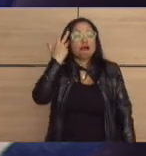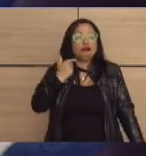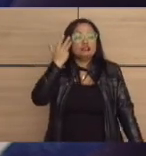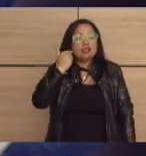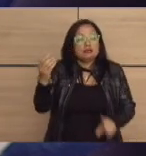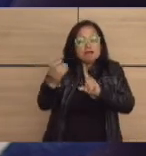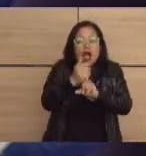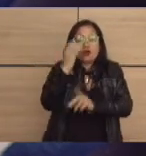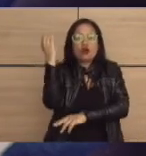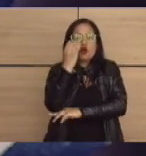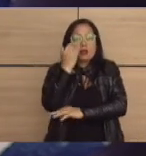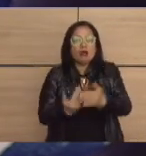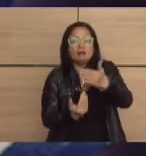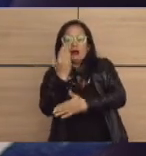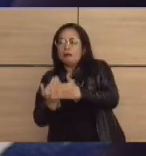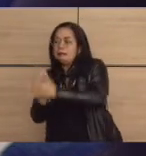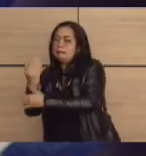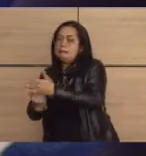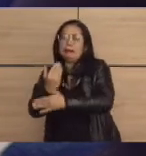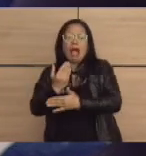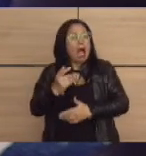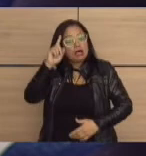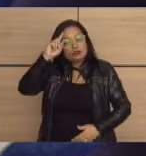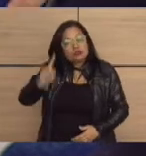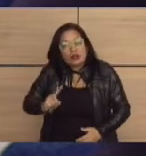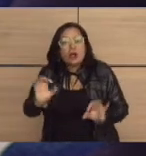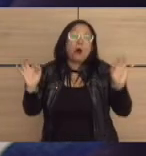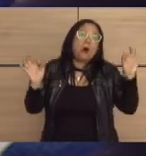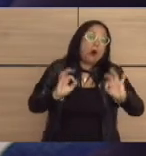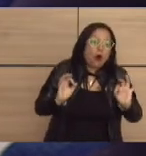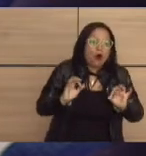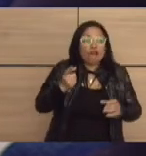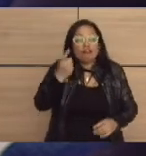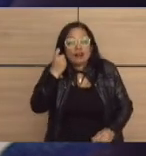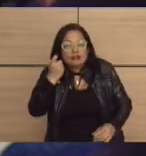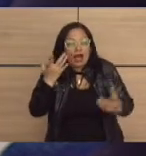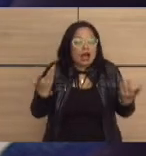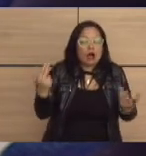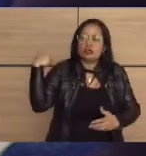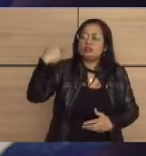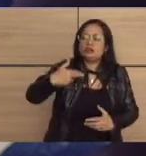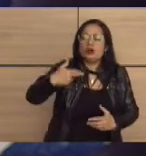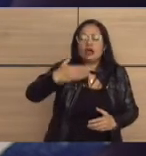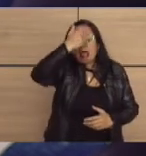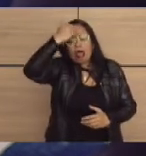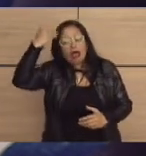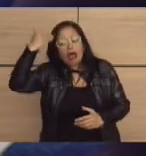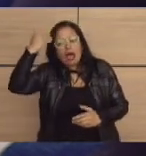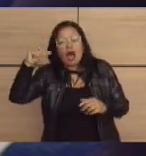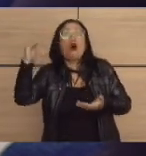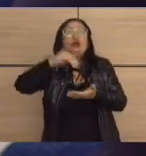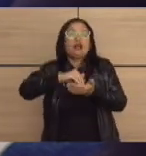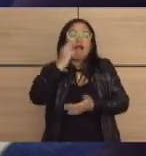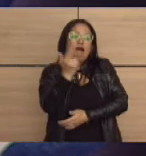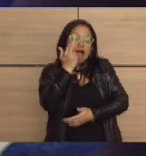algo, o algo que no existía, o algo que no sabíamos, o algo que se supo alguna vez y se había olvidado. Porque aquí